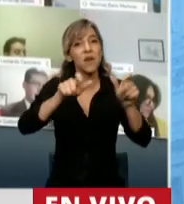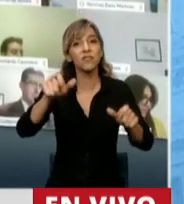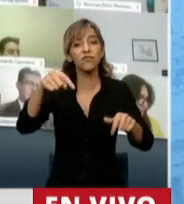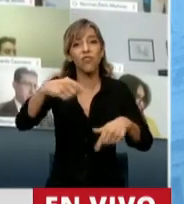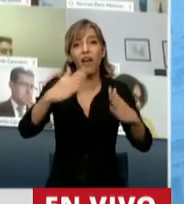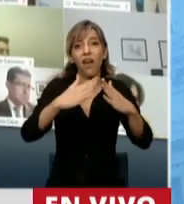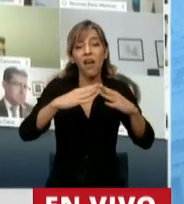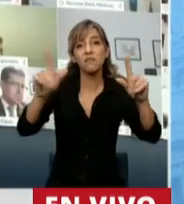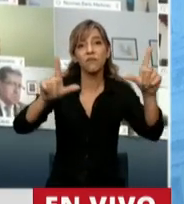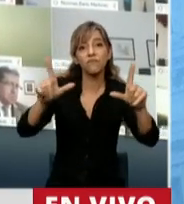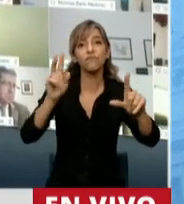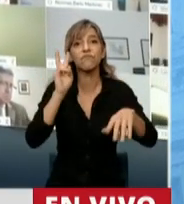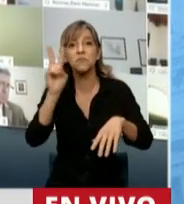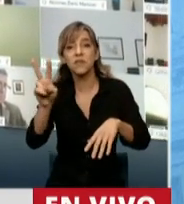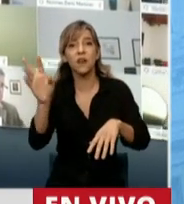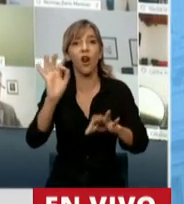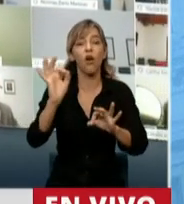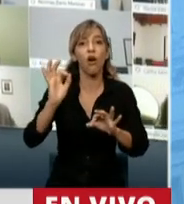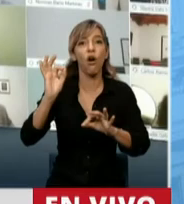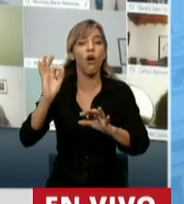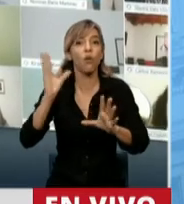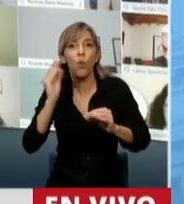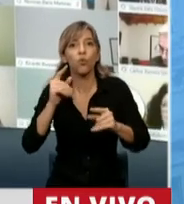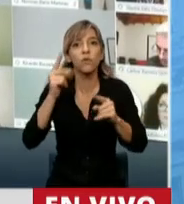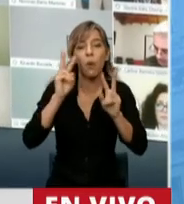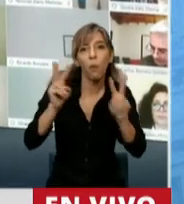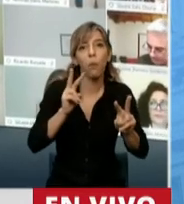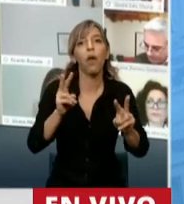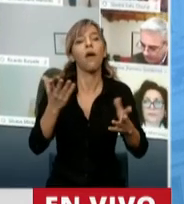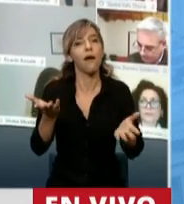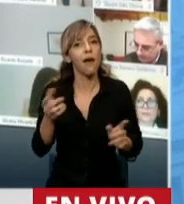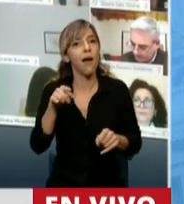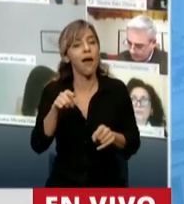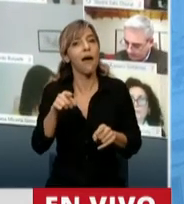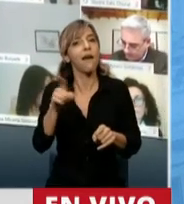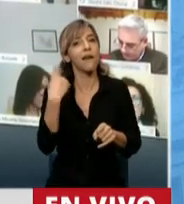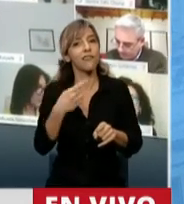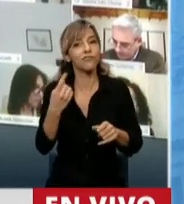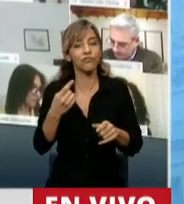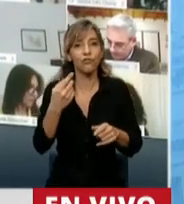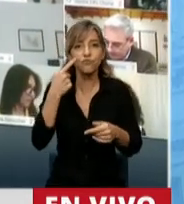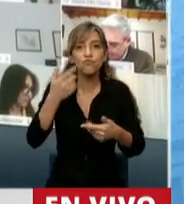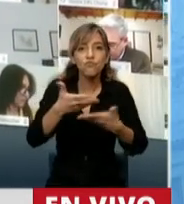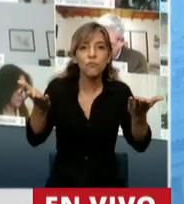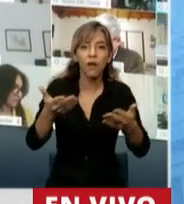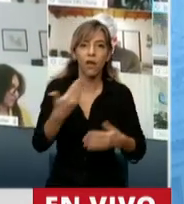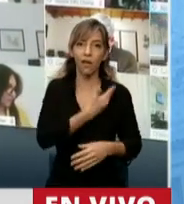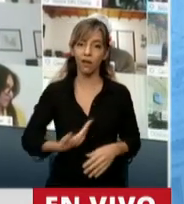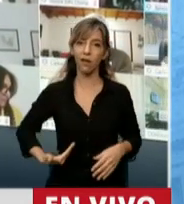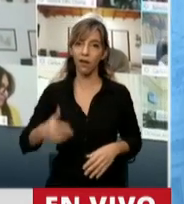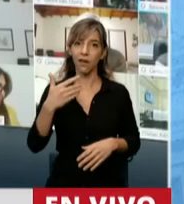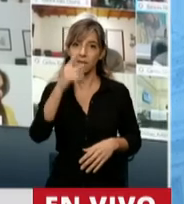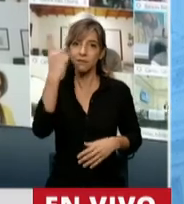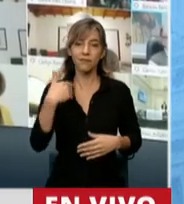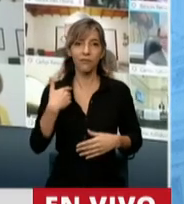atravesando estas situaciones y ahí poder plantearles que hay un gobierno o un gobierno nacional que está aún en un